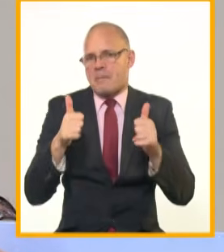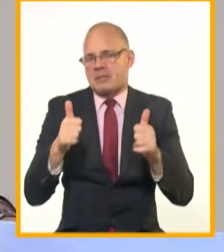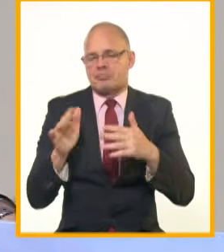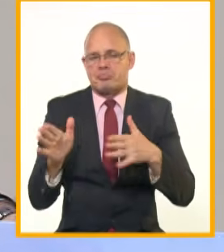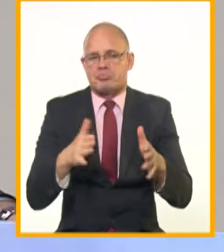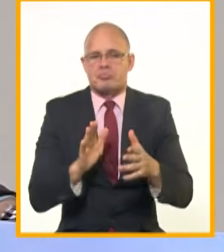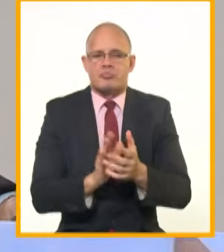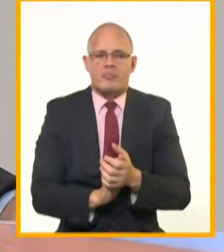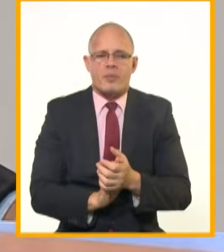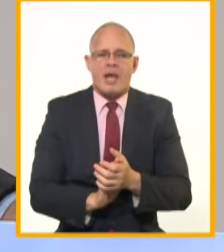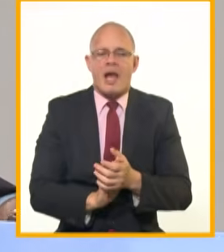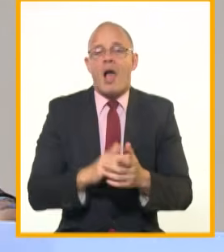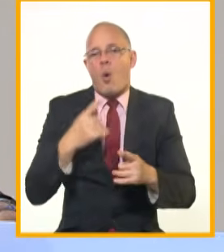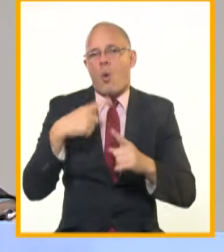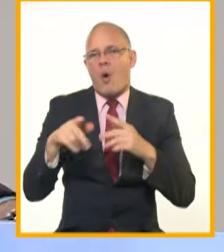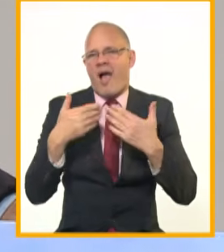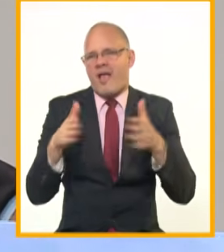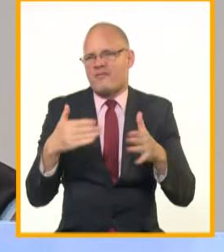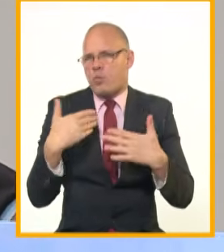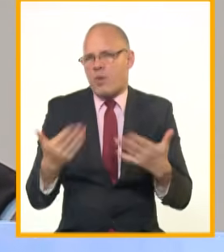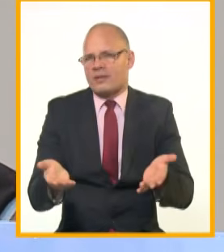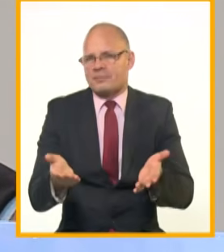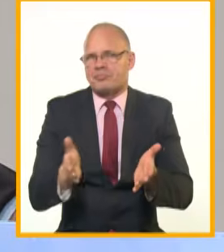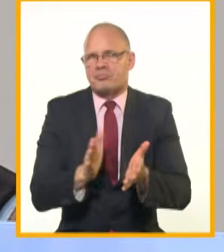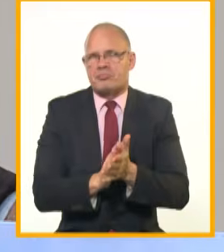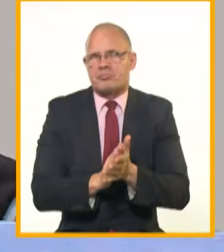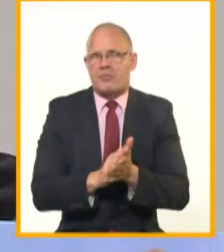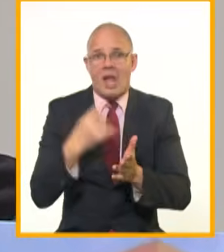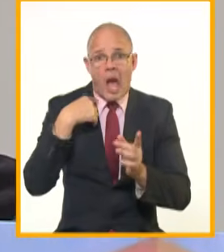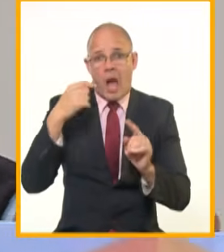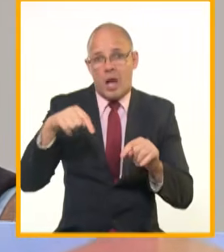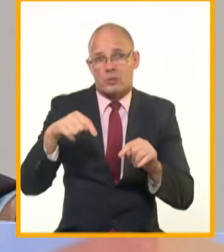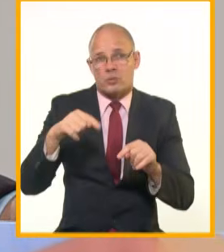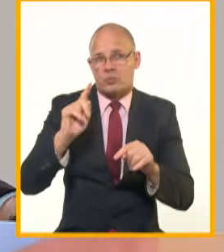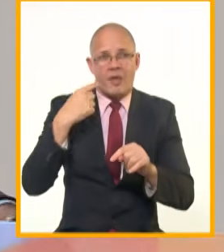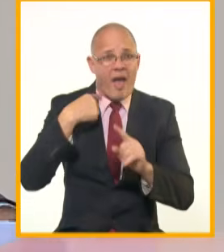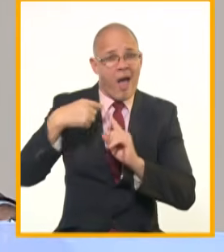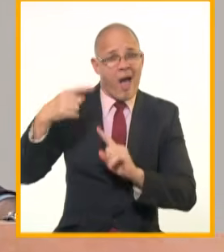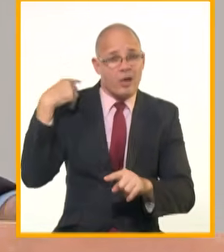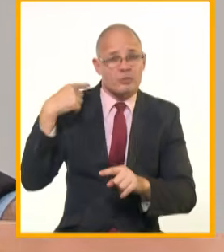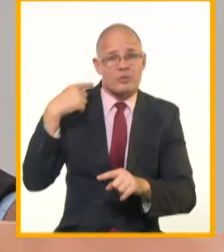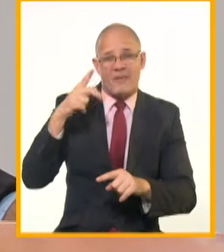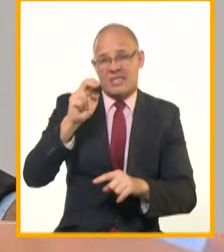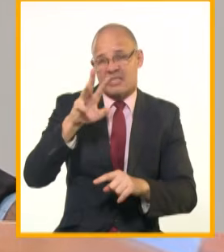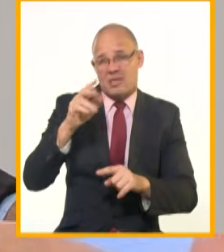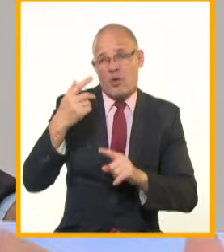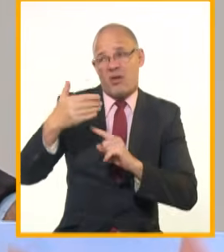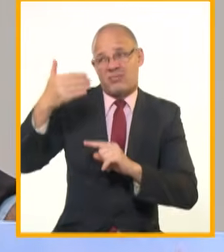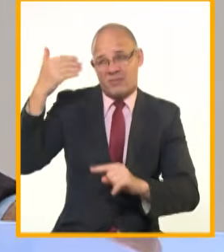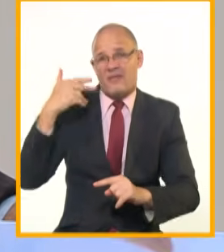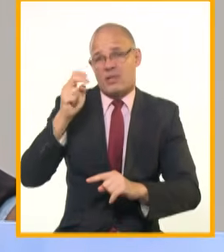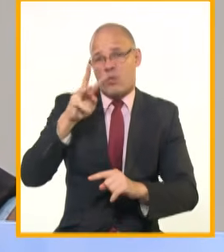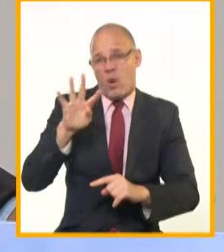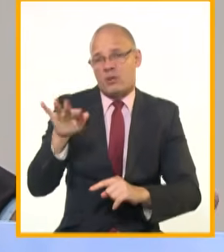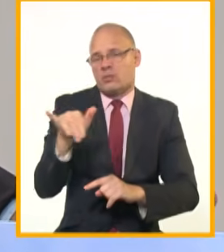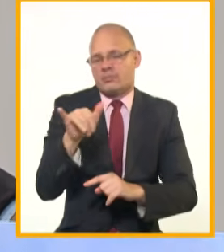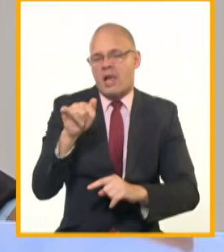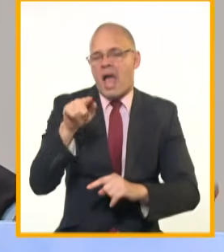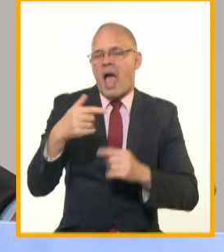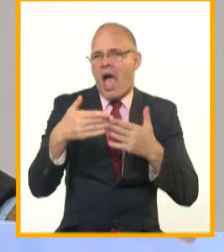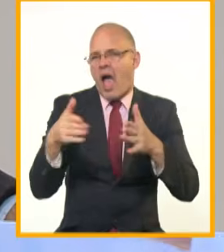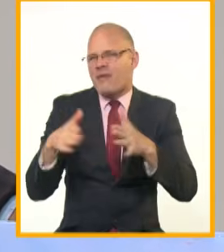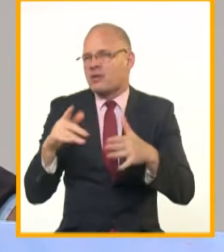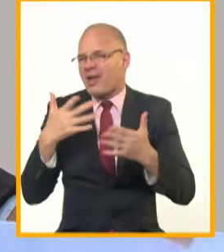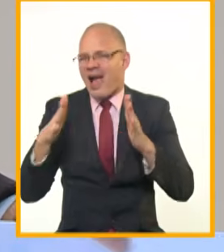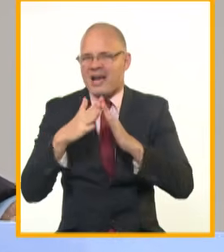logrado abrir en el año que concluyó y el anterior 12 casitas infantiles, la provincia prácticamente no tenía. Teníamos